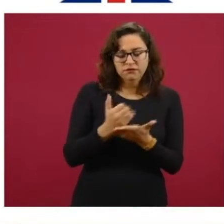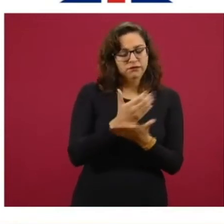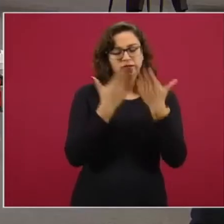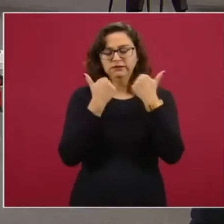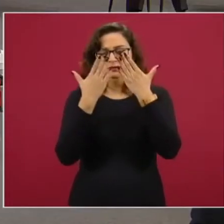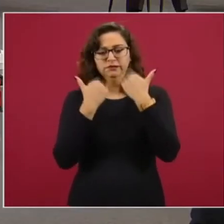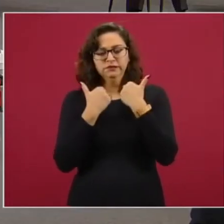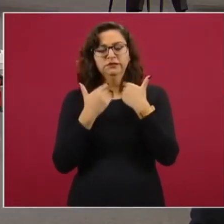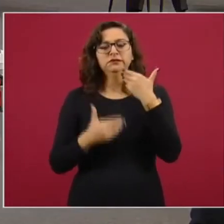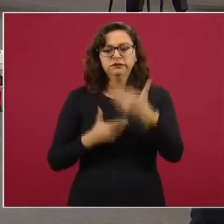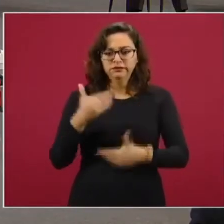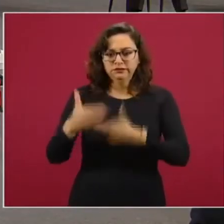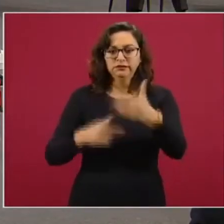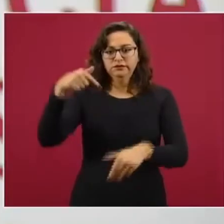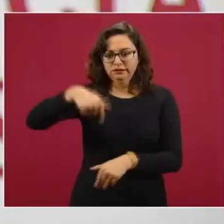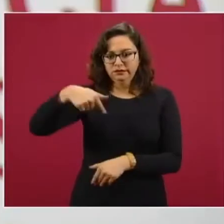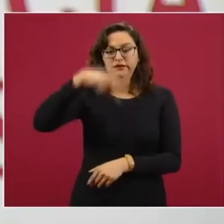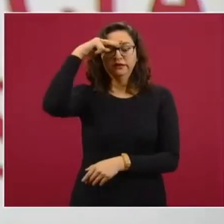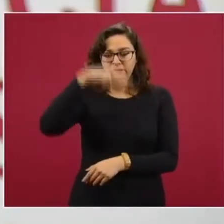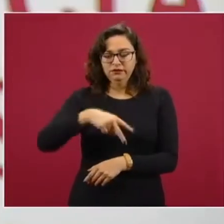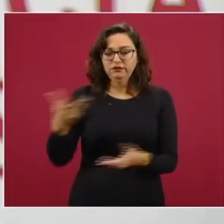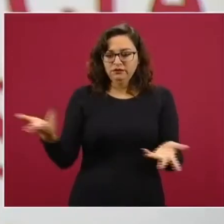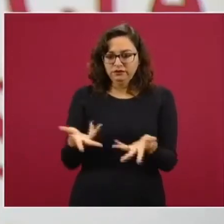será producida en territorio mexicano.